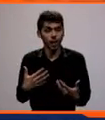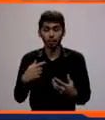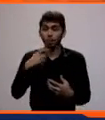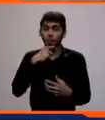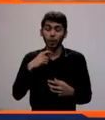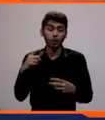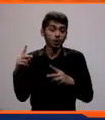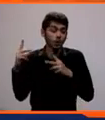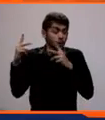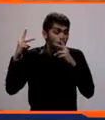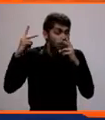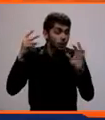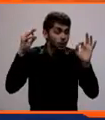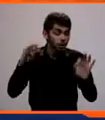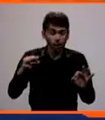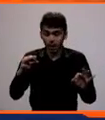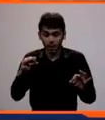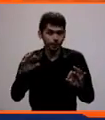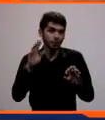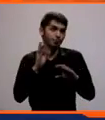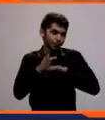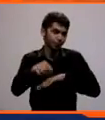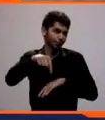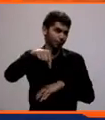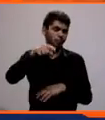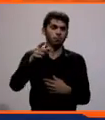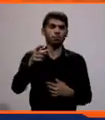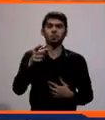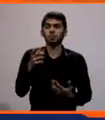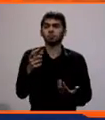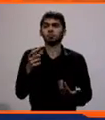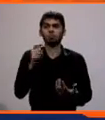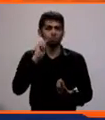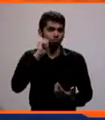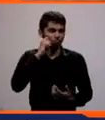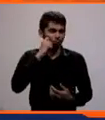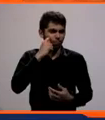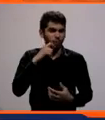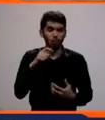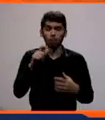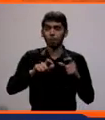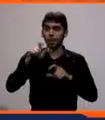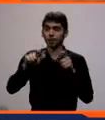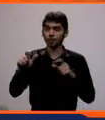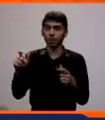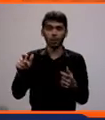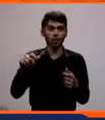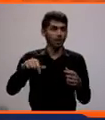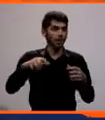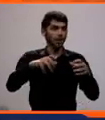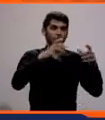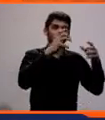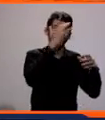de Mendoza, pero no me lo quería perder por nada del mundo y bueno, sé que somos pocos los elegidos que estamos acá en el paseo, así